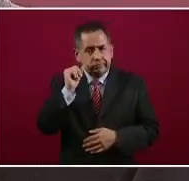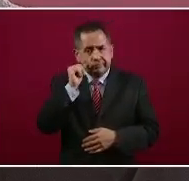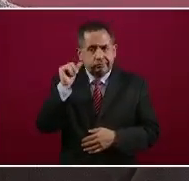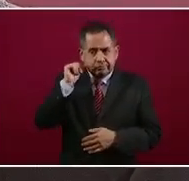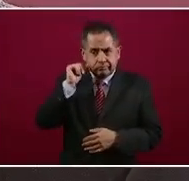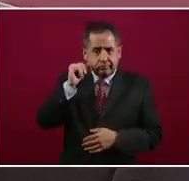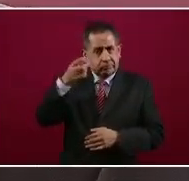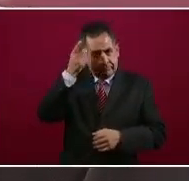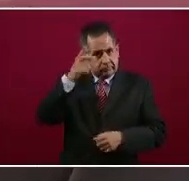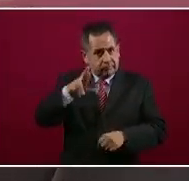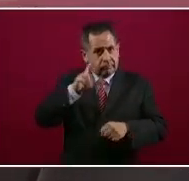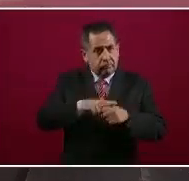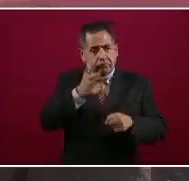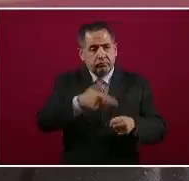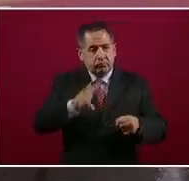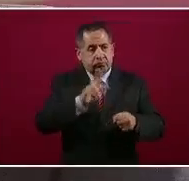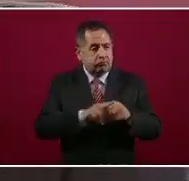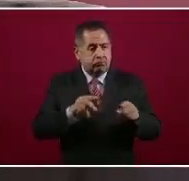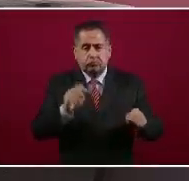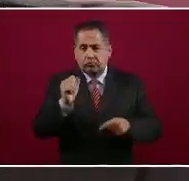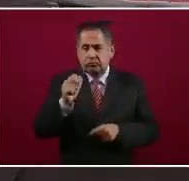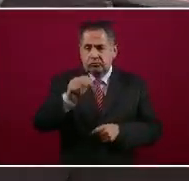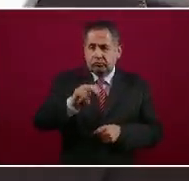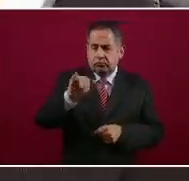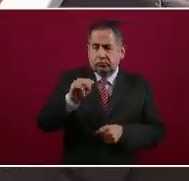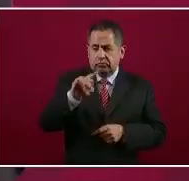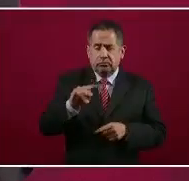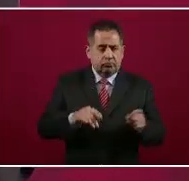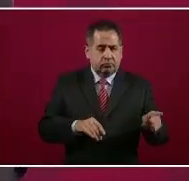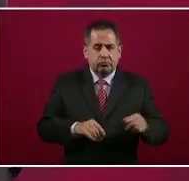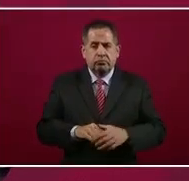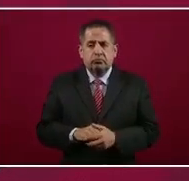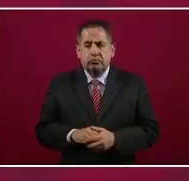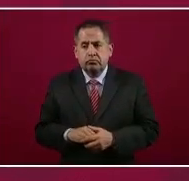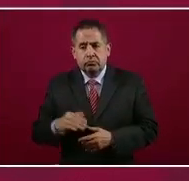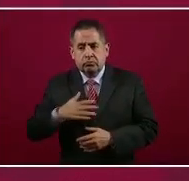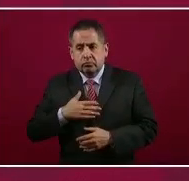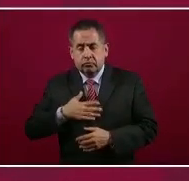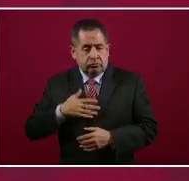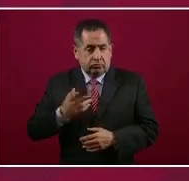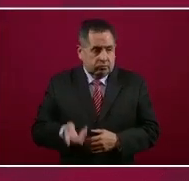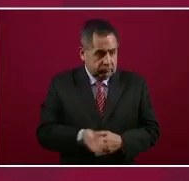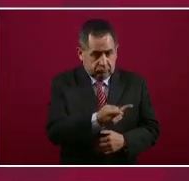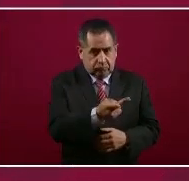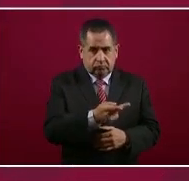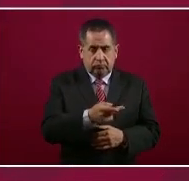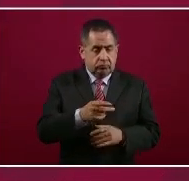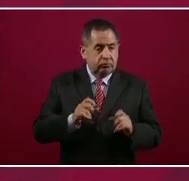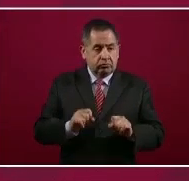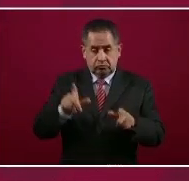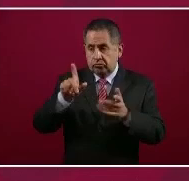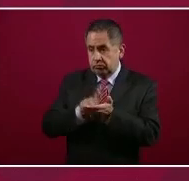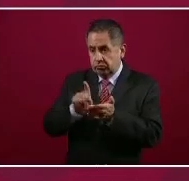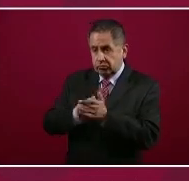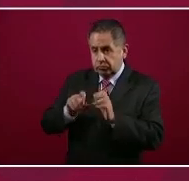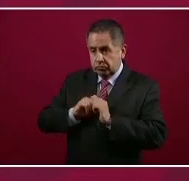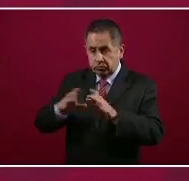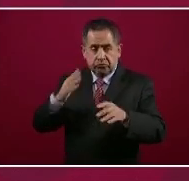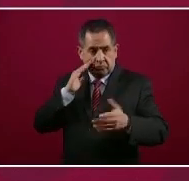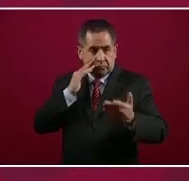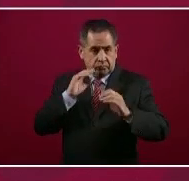el director del hospital de san juan' hecho cuando le pregunté ya está lo subí a mi